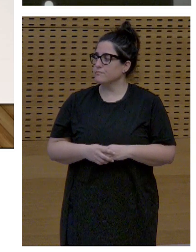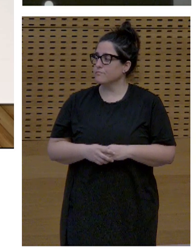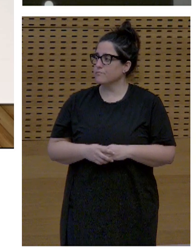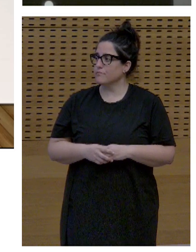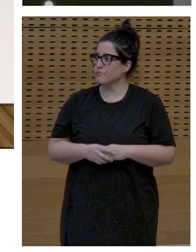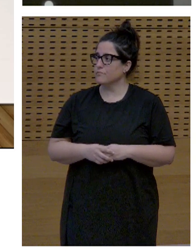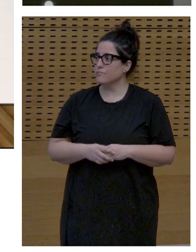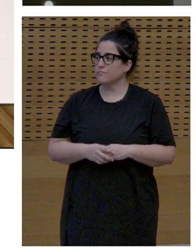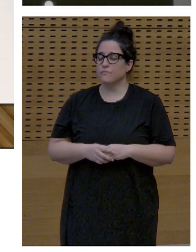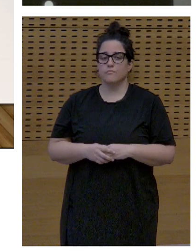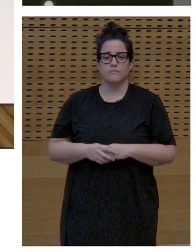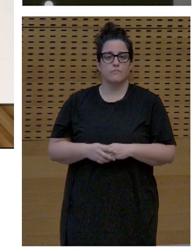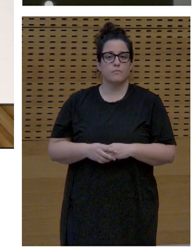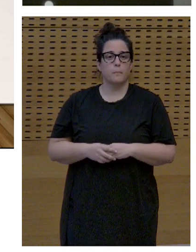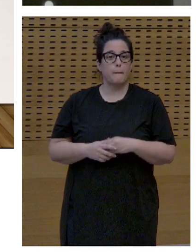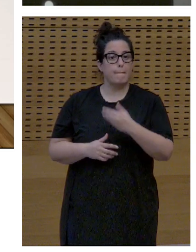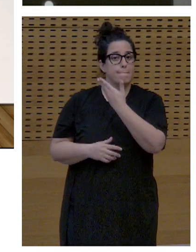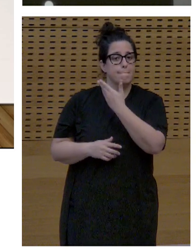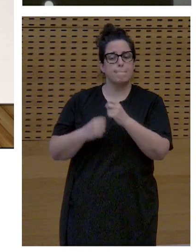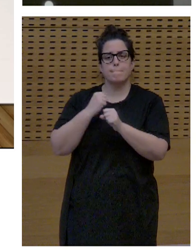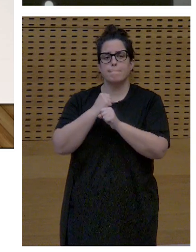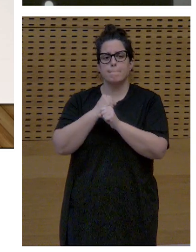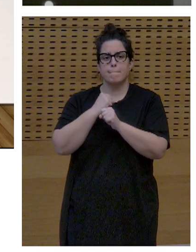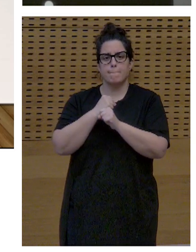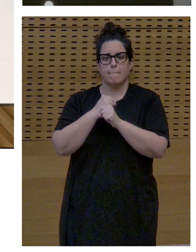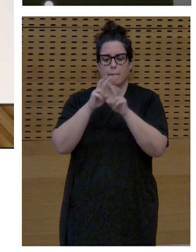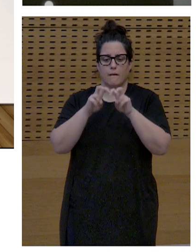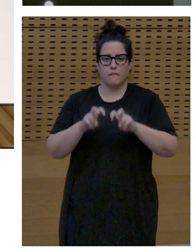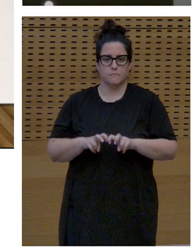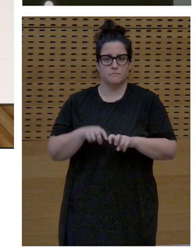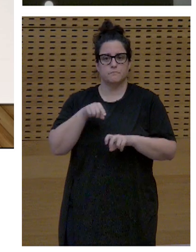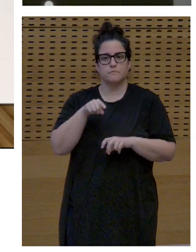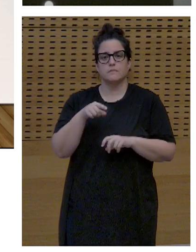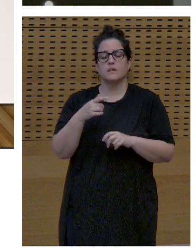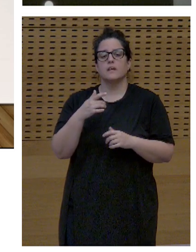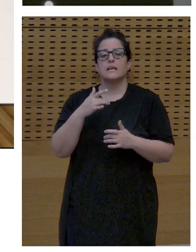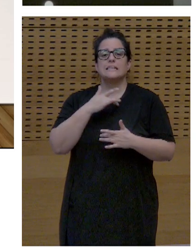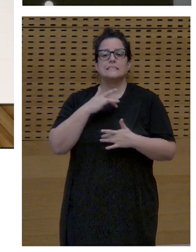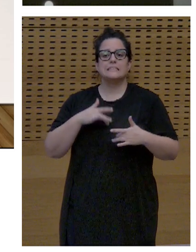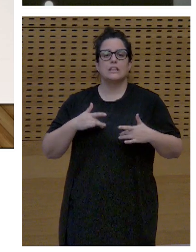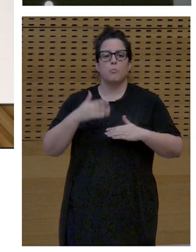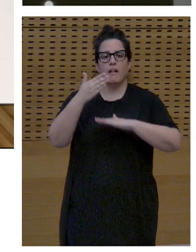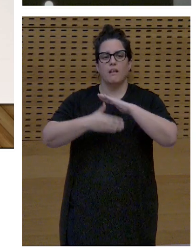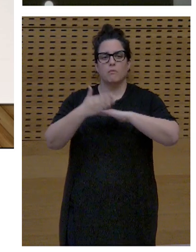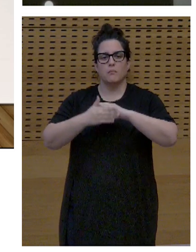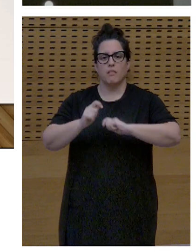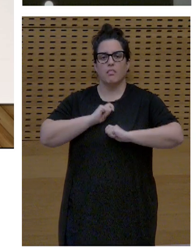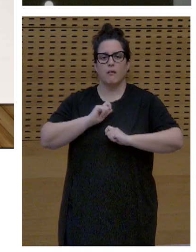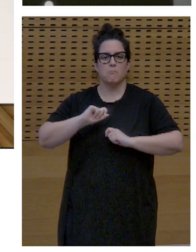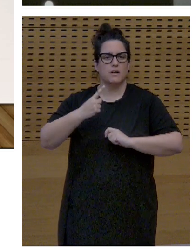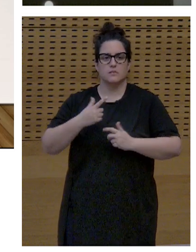Esto es de un trabajo en el que se estudió cuáles eran los síntomas que más incapacitaban de la enfermedad, cuáles son los que más limitan. Pues